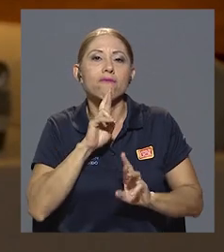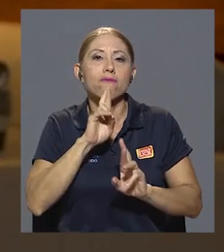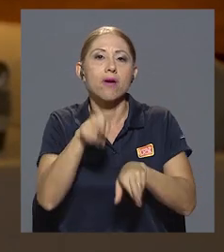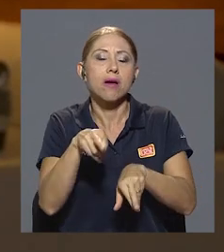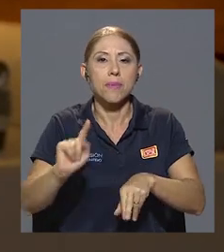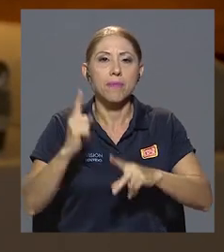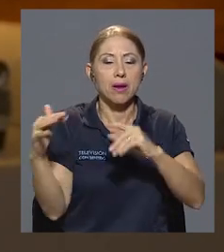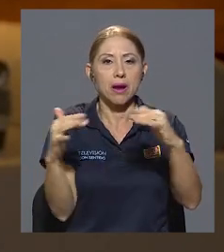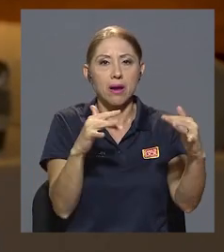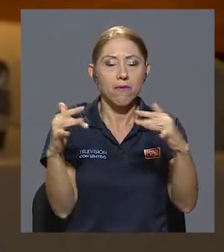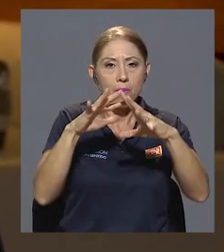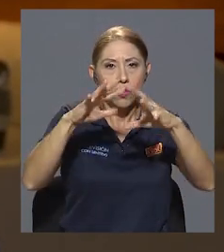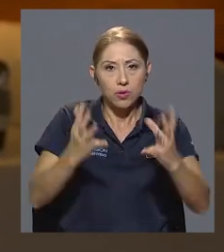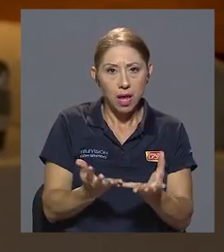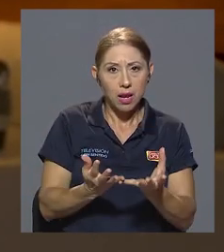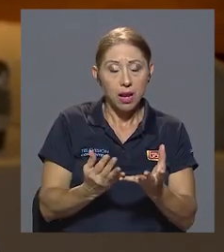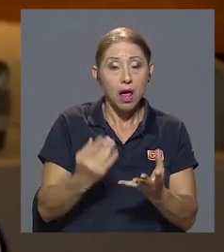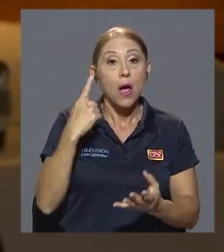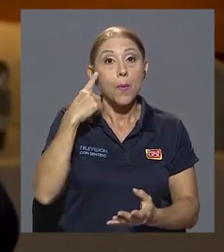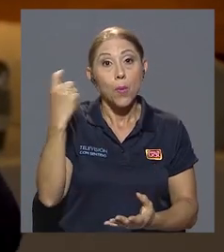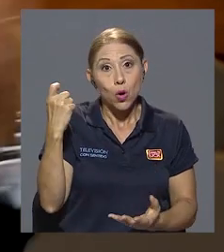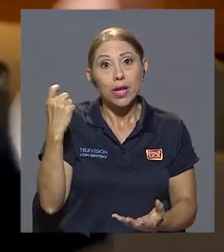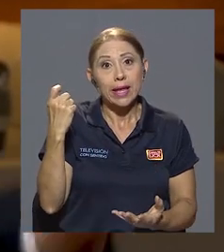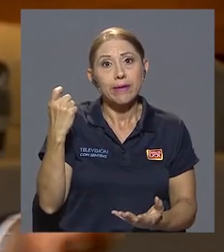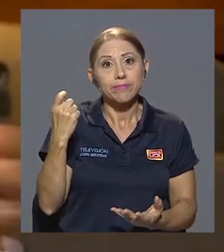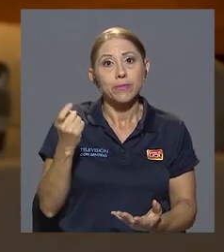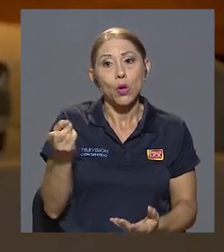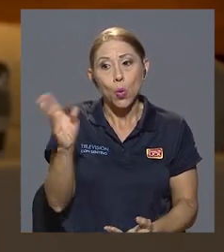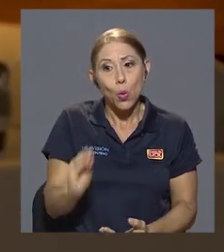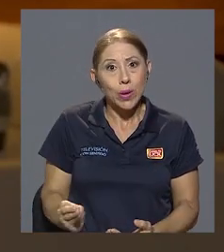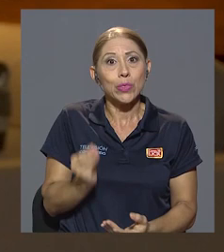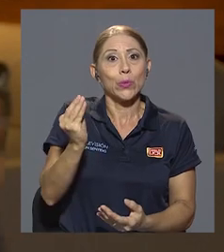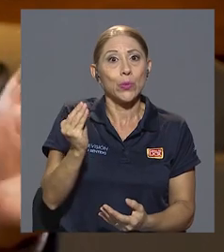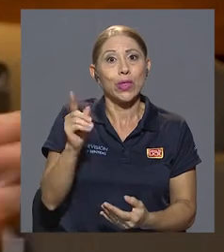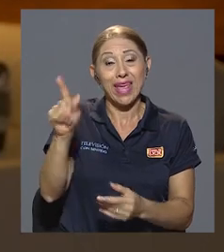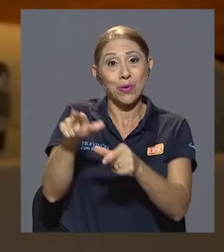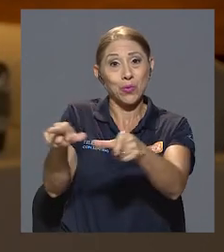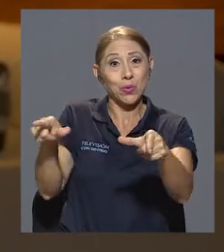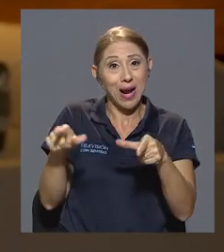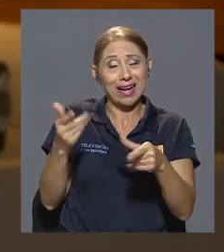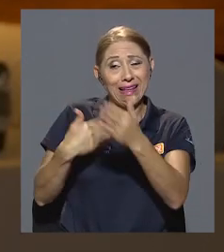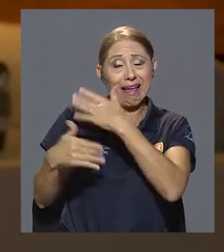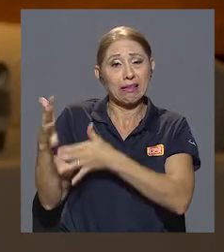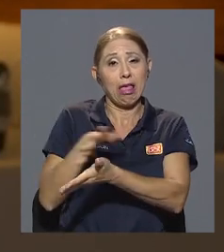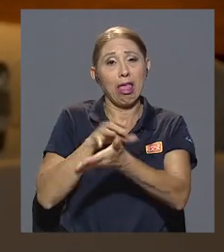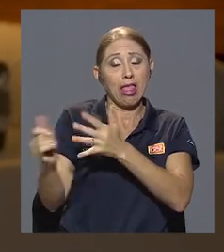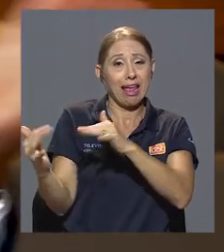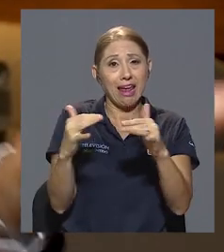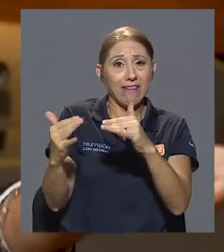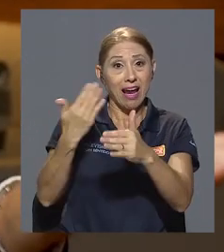primera guerra mundial porque la juventud en un continente devastado por la guerra precisamente